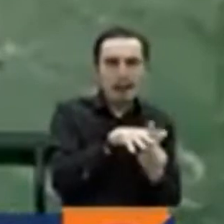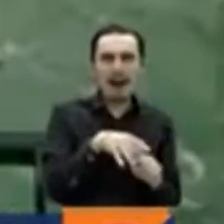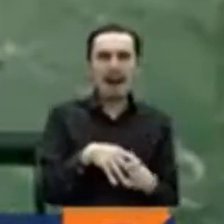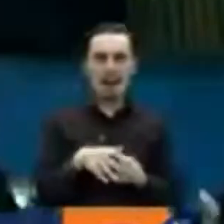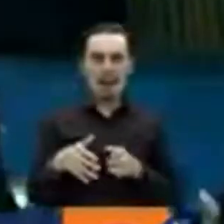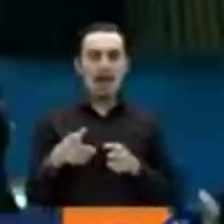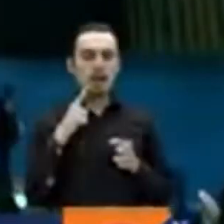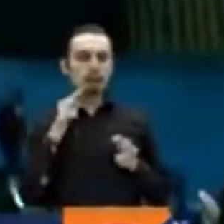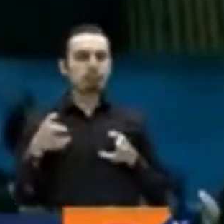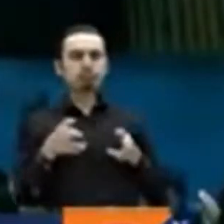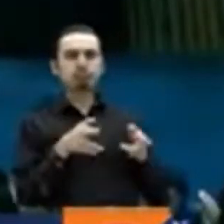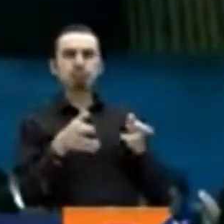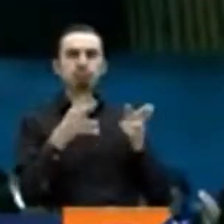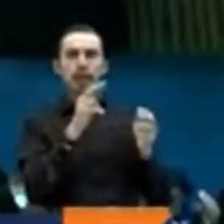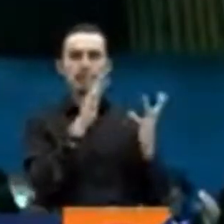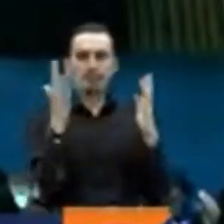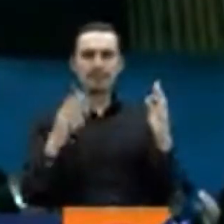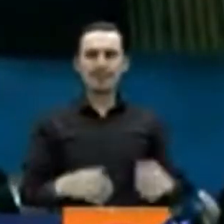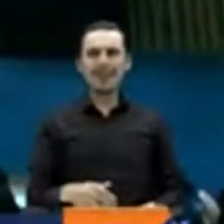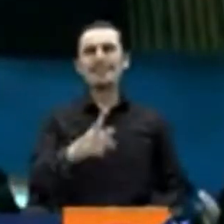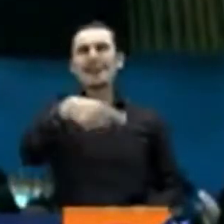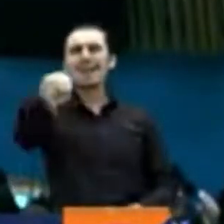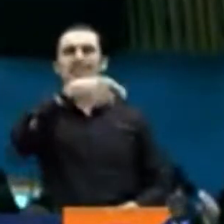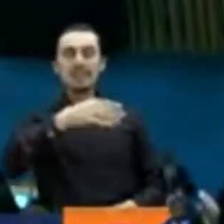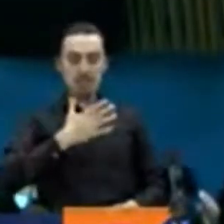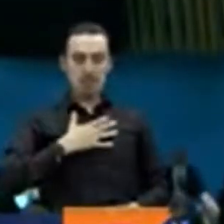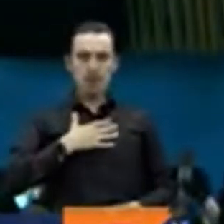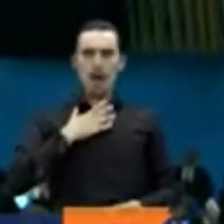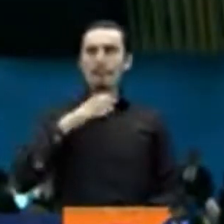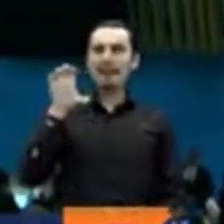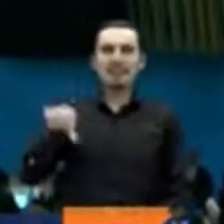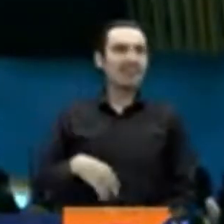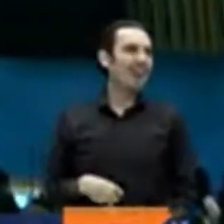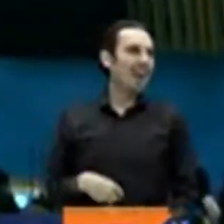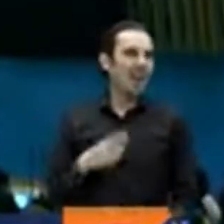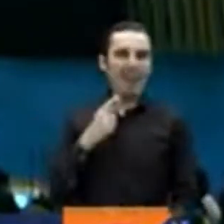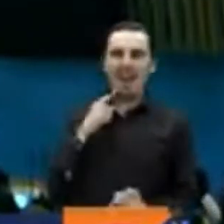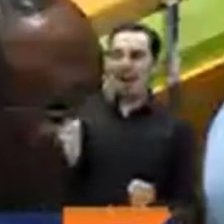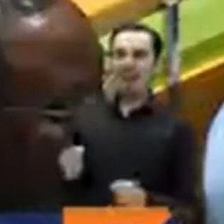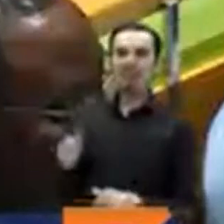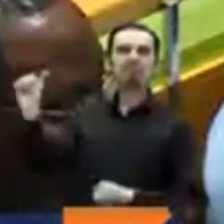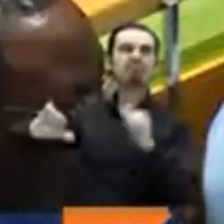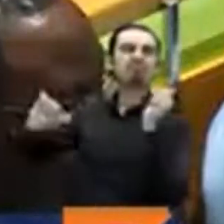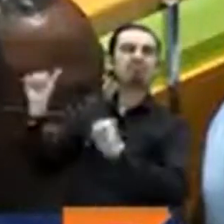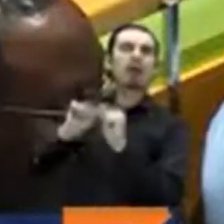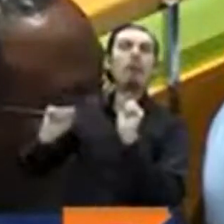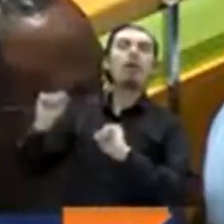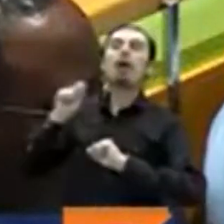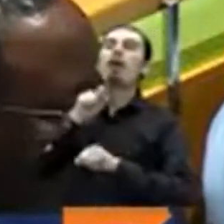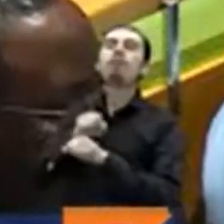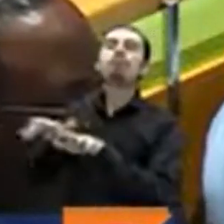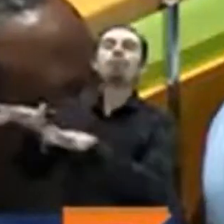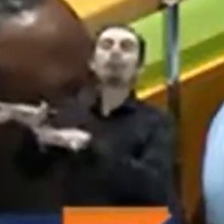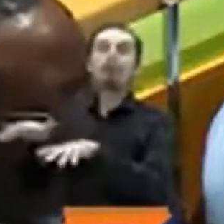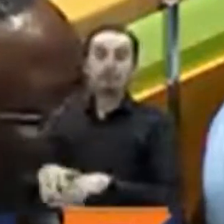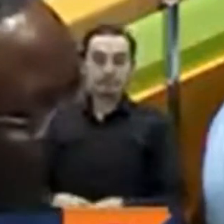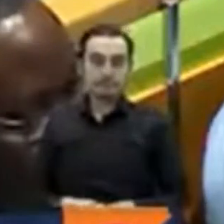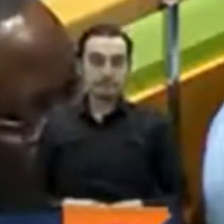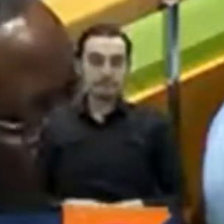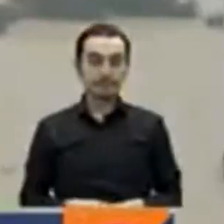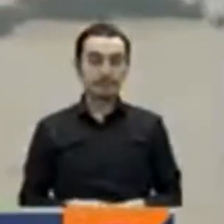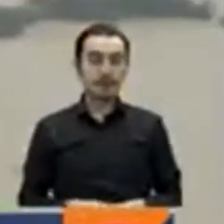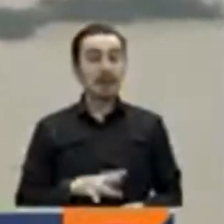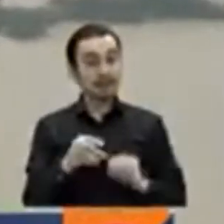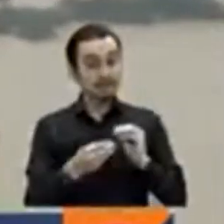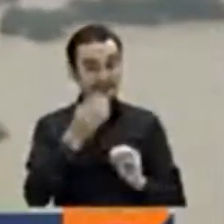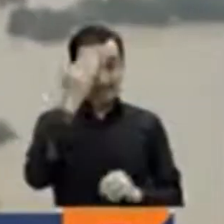ustedes, mi país no les interesa, sino para arrojarle venenos a sus selvas. Incluso pidió rebajar la deuda